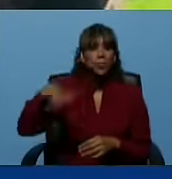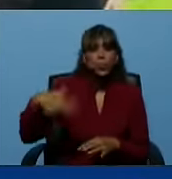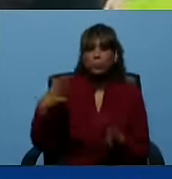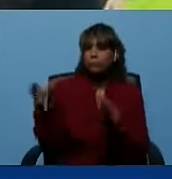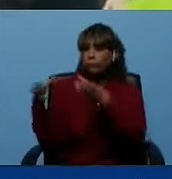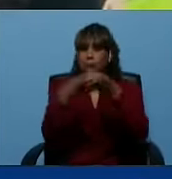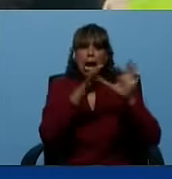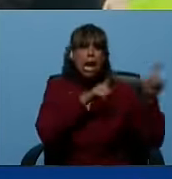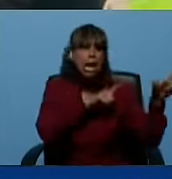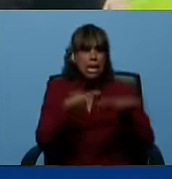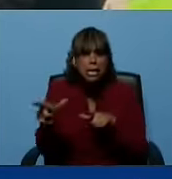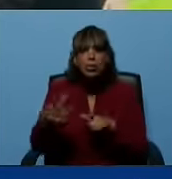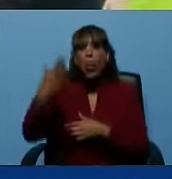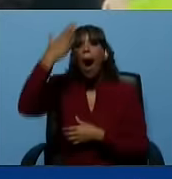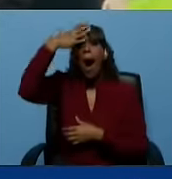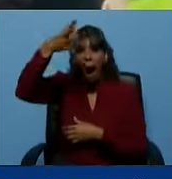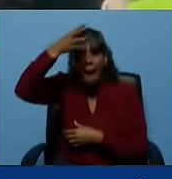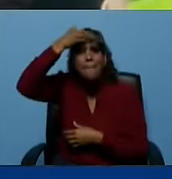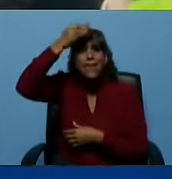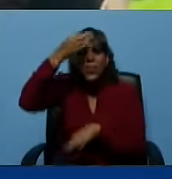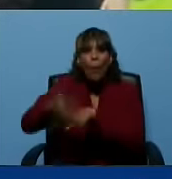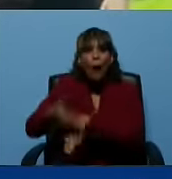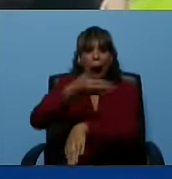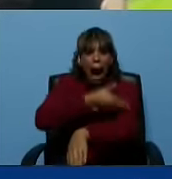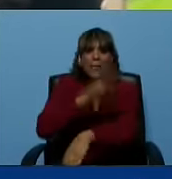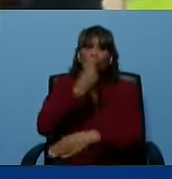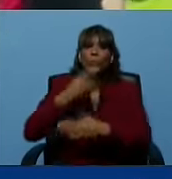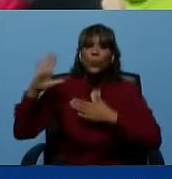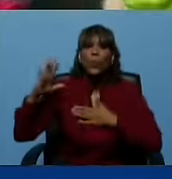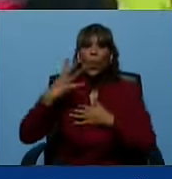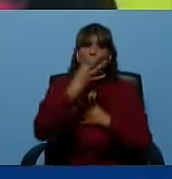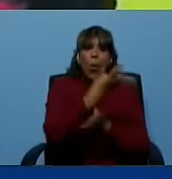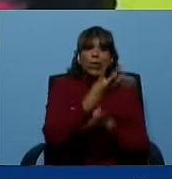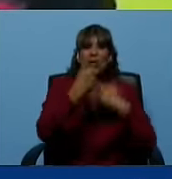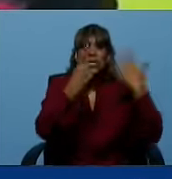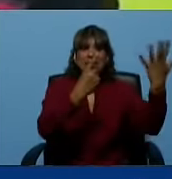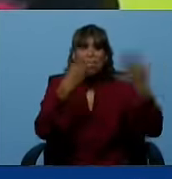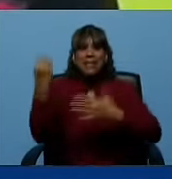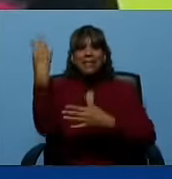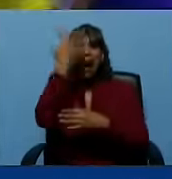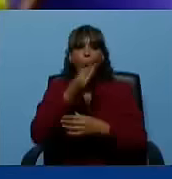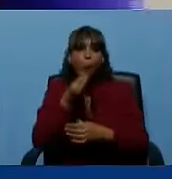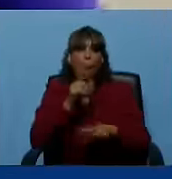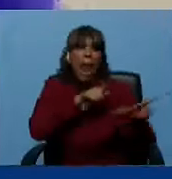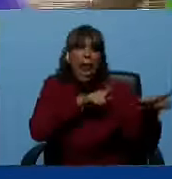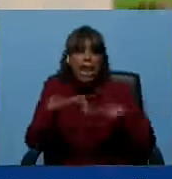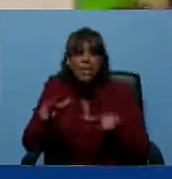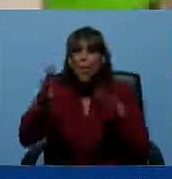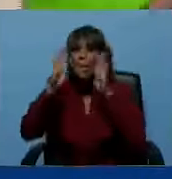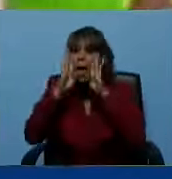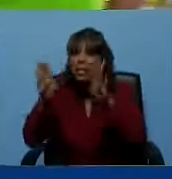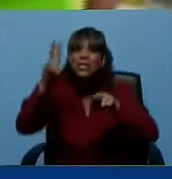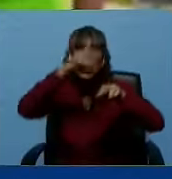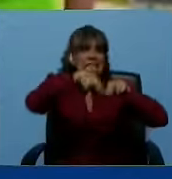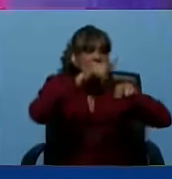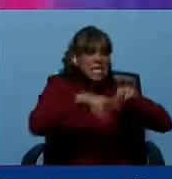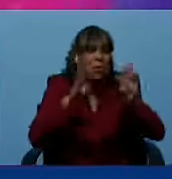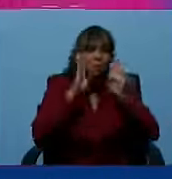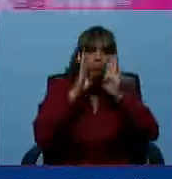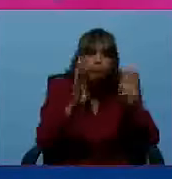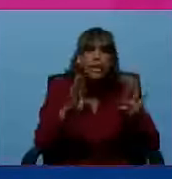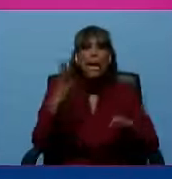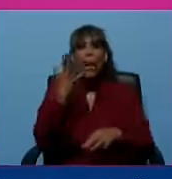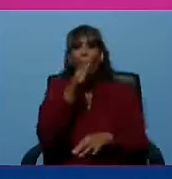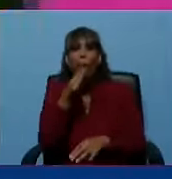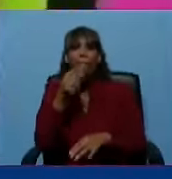ya preparados, capacitados y juramentados, con más de 460 jóvenes preparados para la atención de todos nuestros niños, niñas